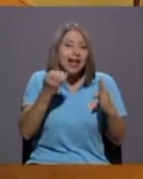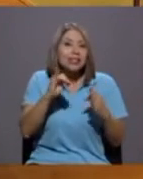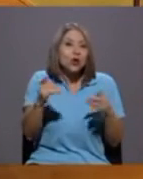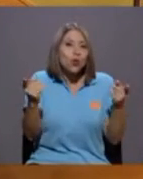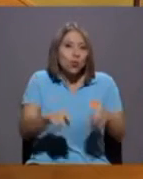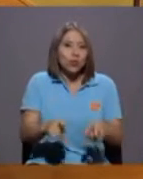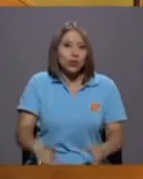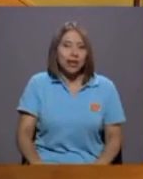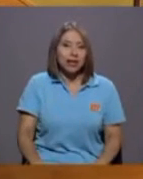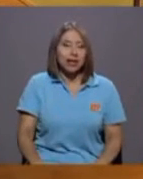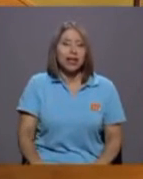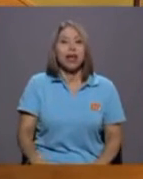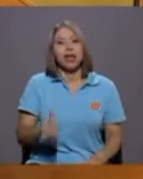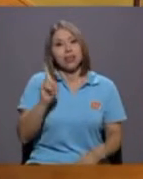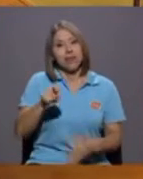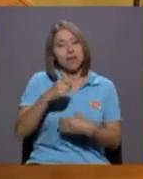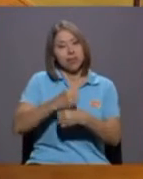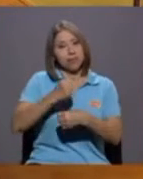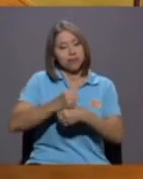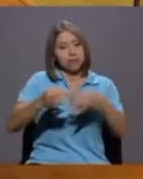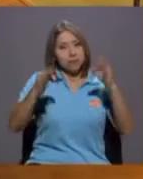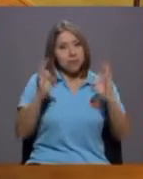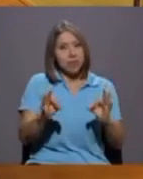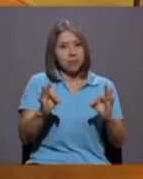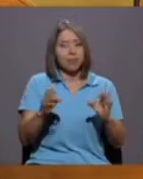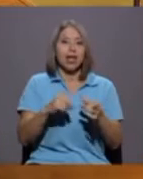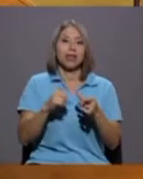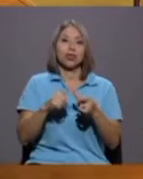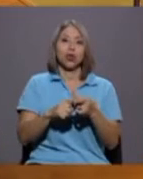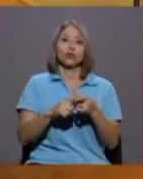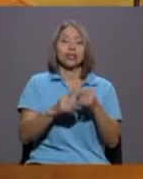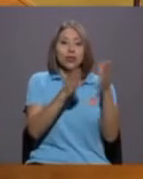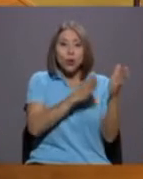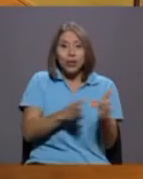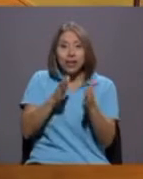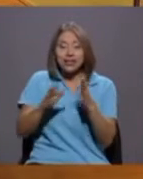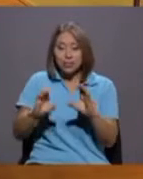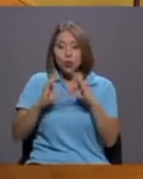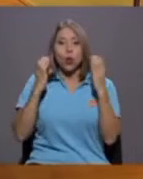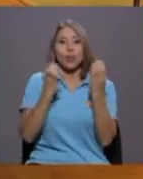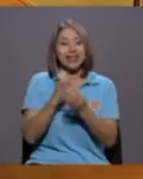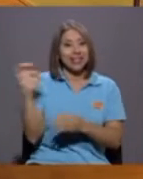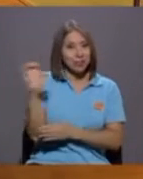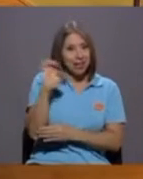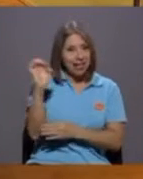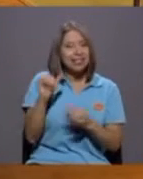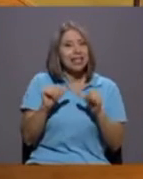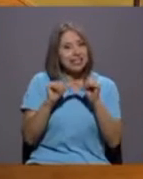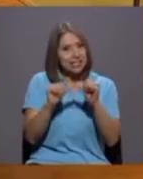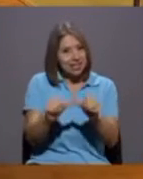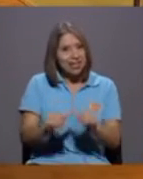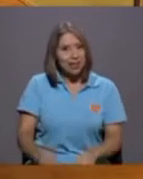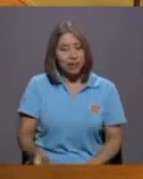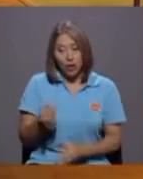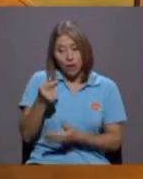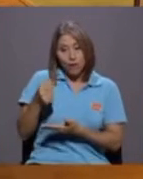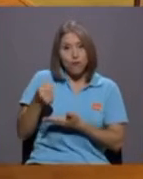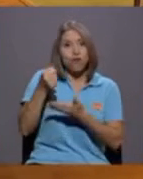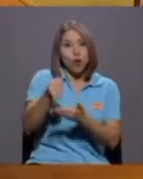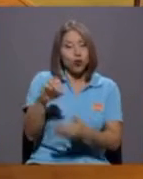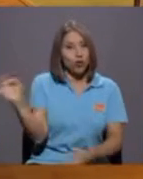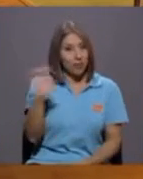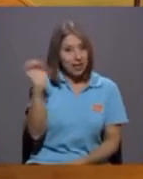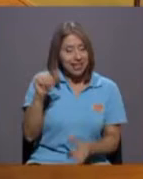Y hay que hacerlo bien. Entonces, la organización de los comités de emergencia sigue vigente, el fondo de emergencia sigue